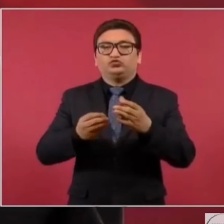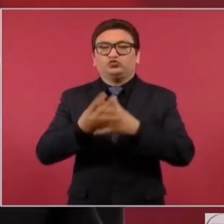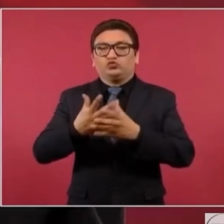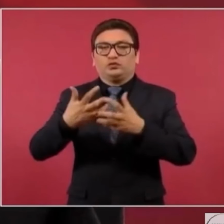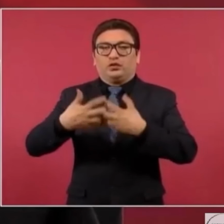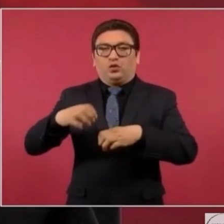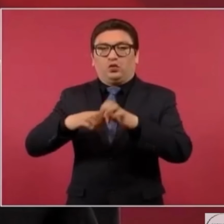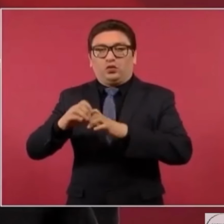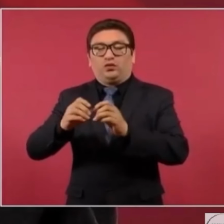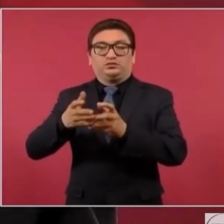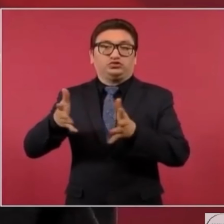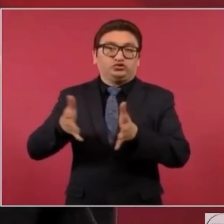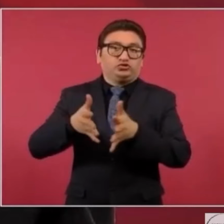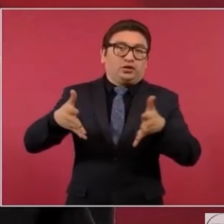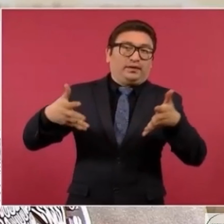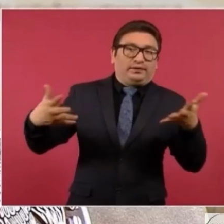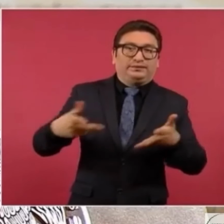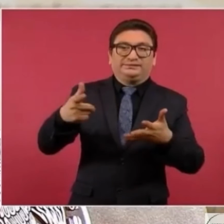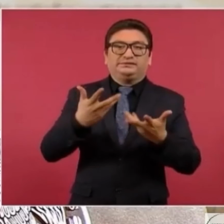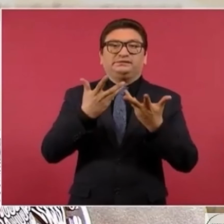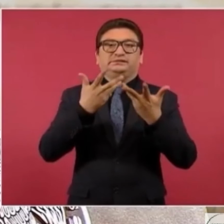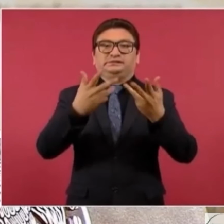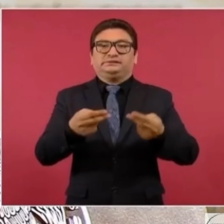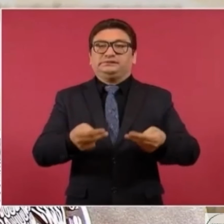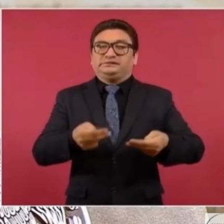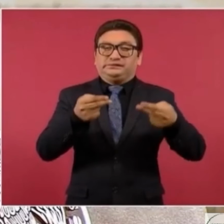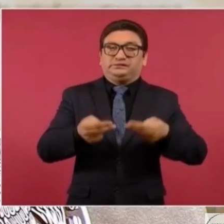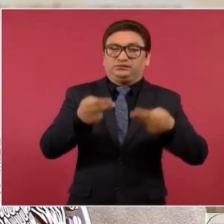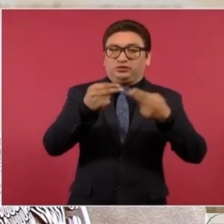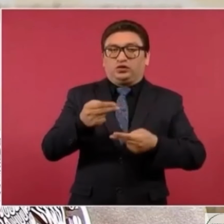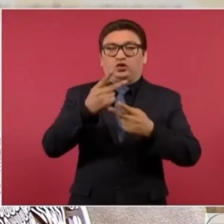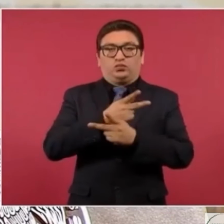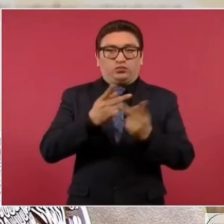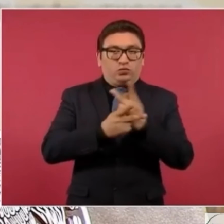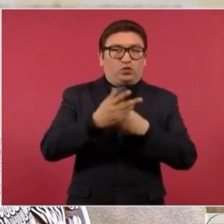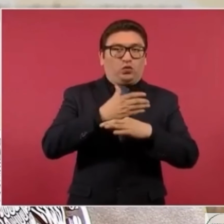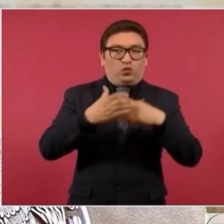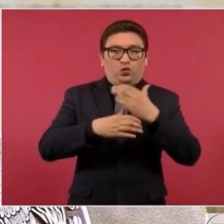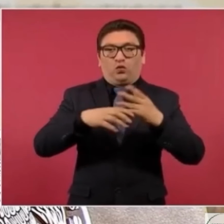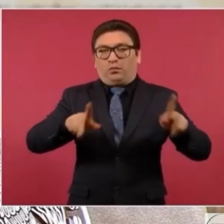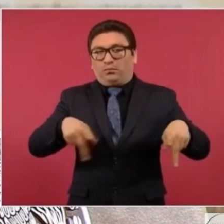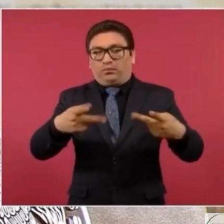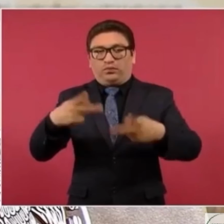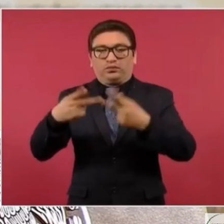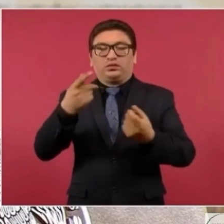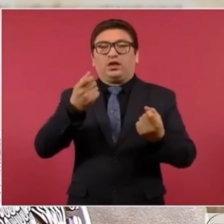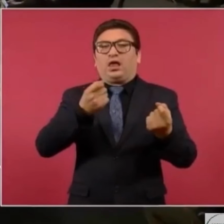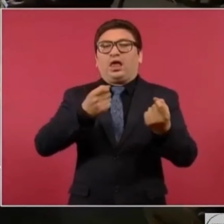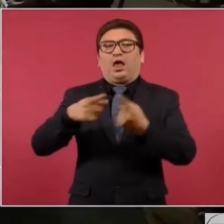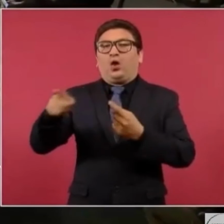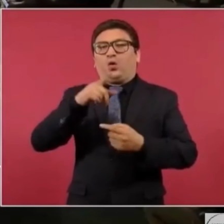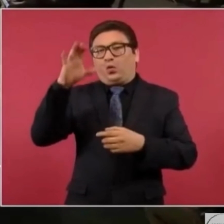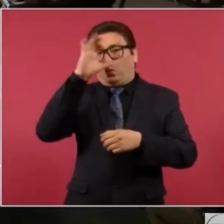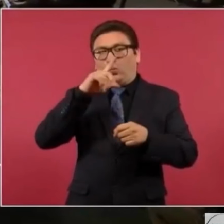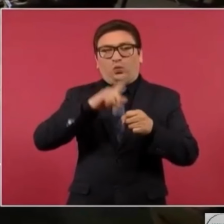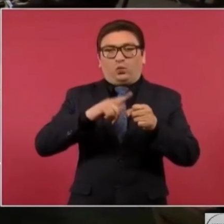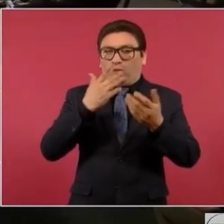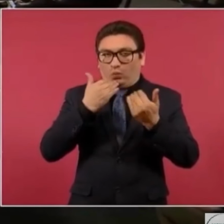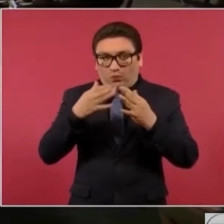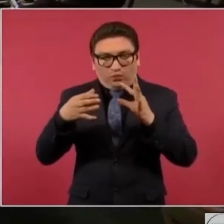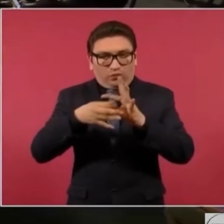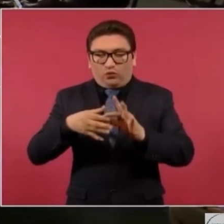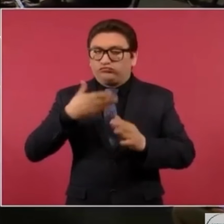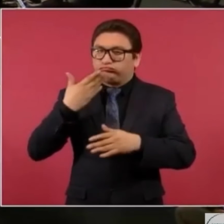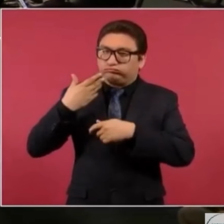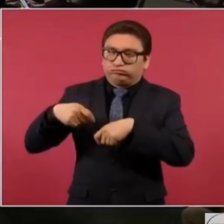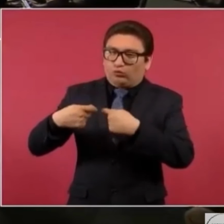o quizá grandes que lo que buscan es comercializar los productos, aun cuando no tengan ni un bagaje cultural